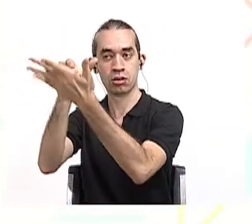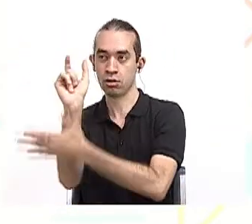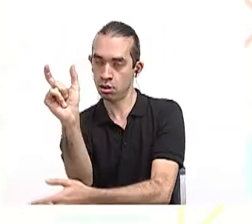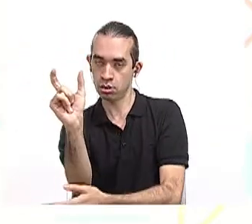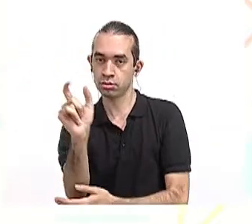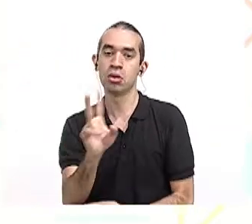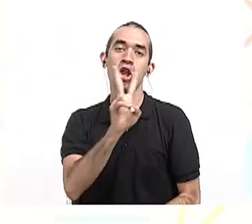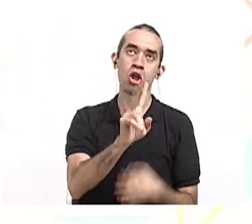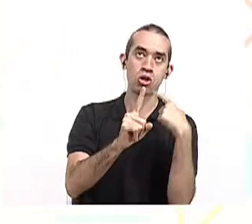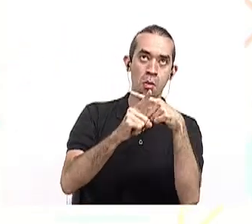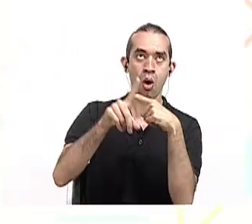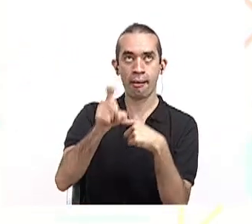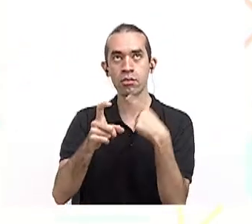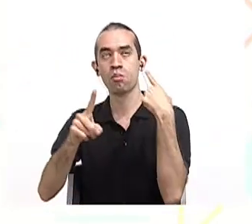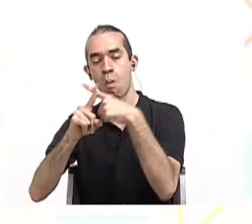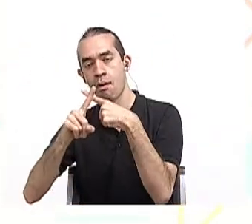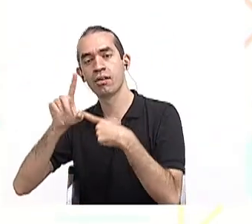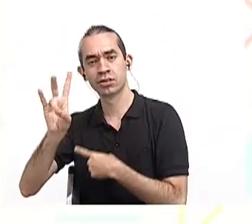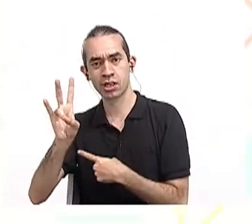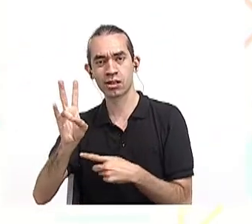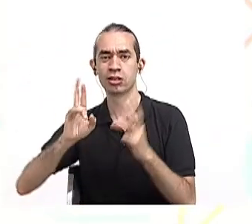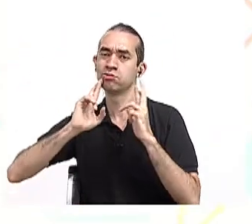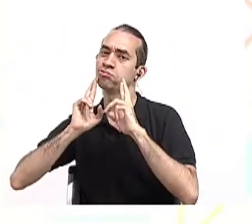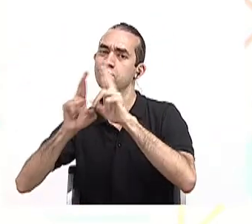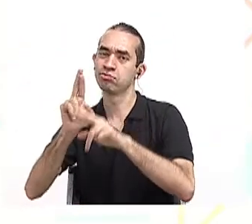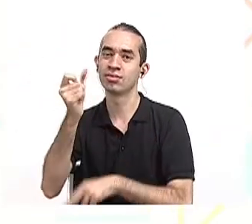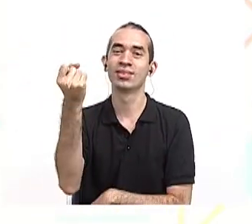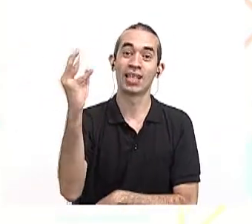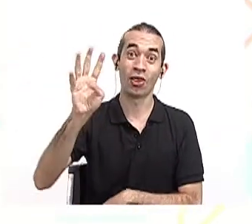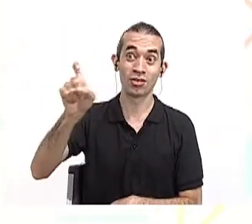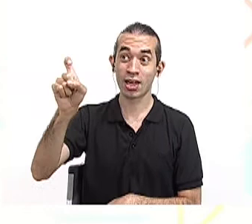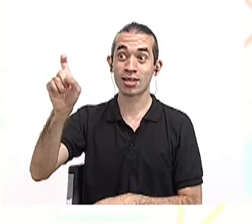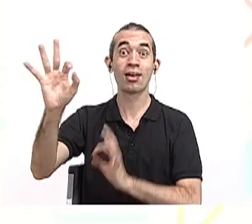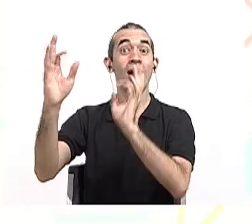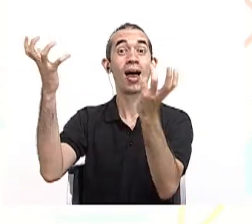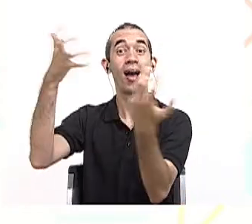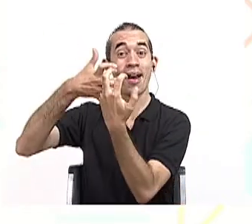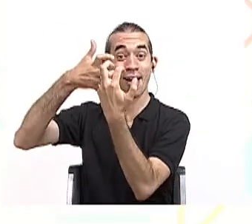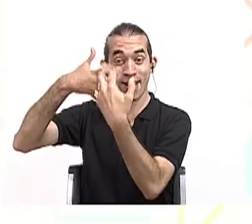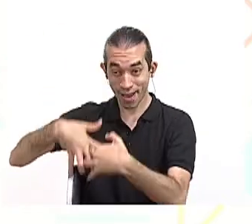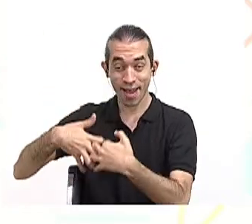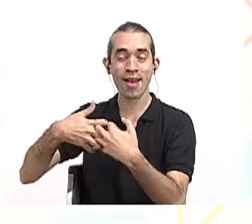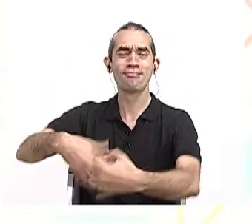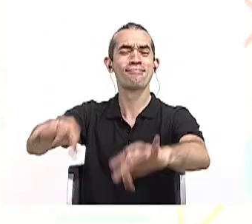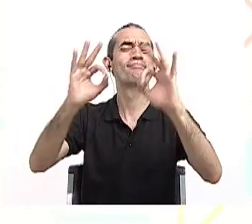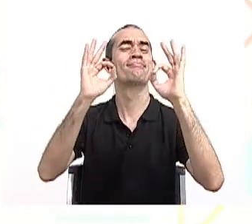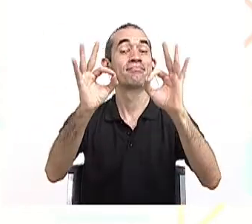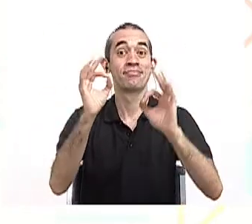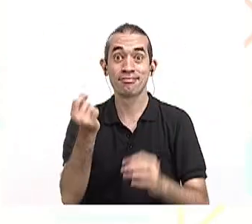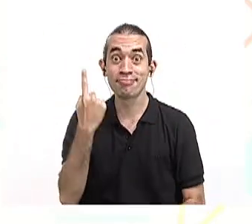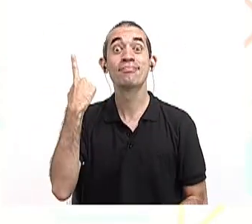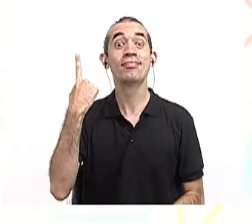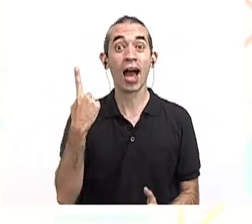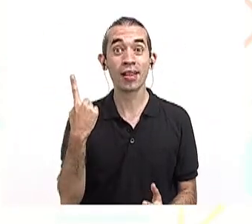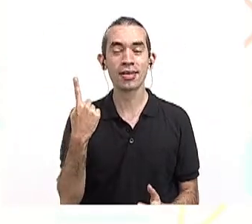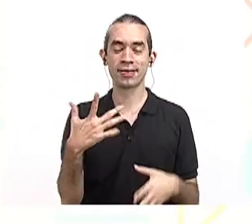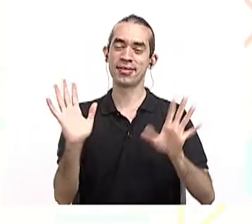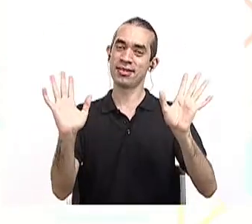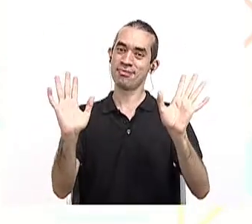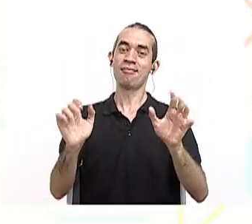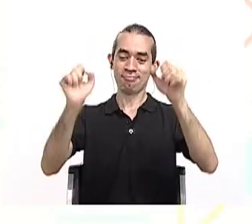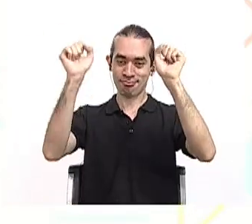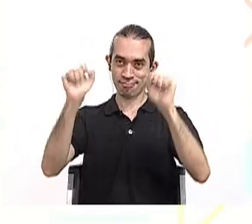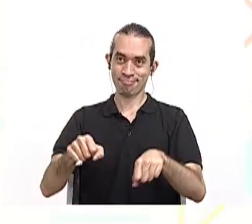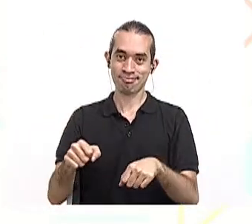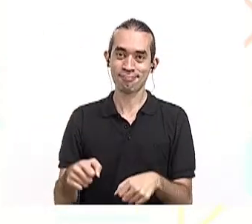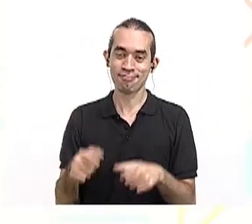x por 7 es el 14x. Claro, entonces esos términos se